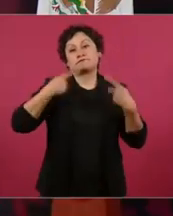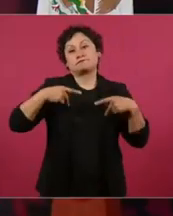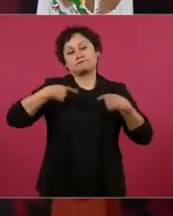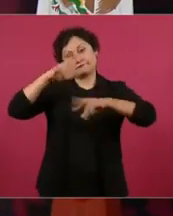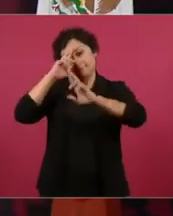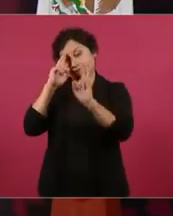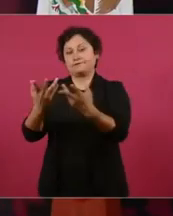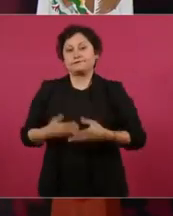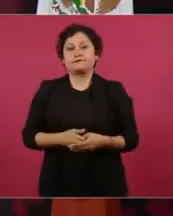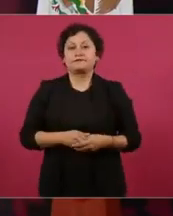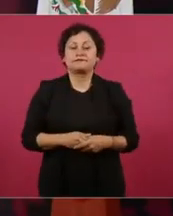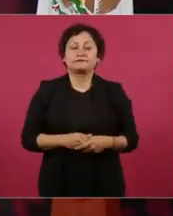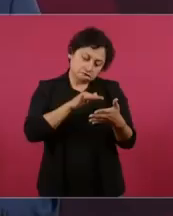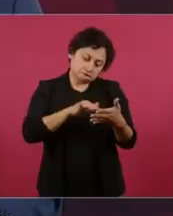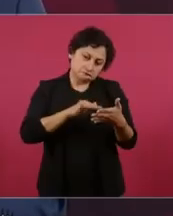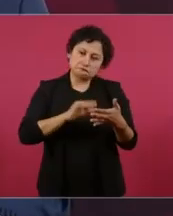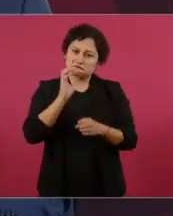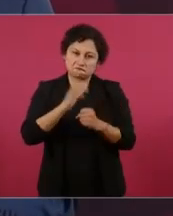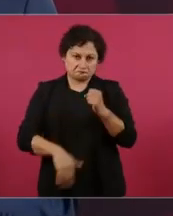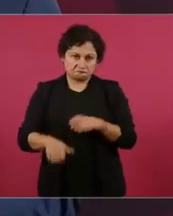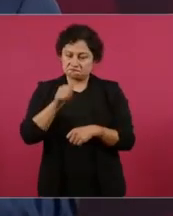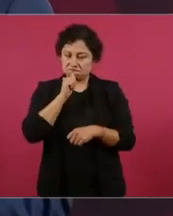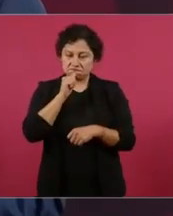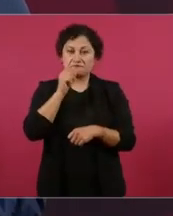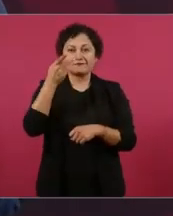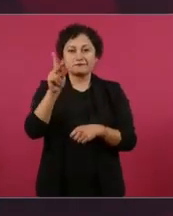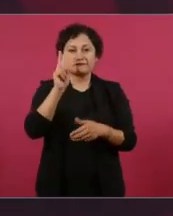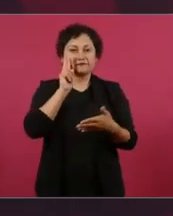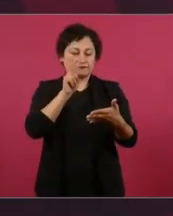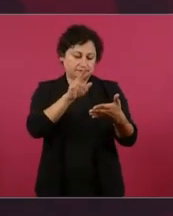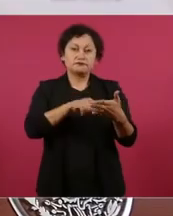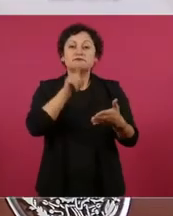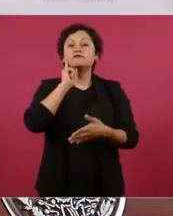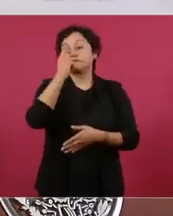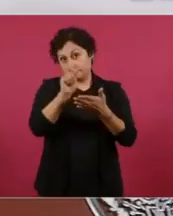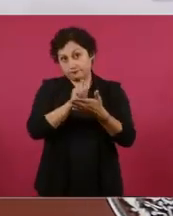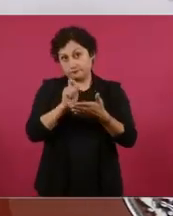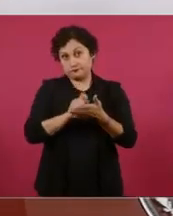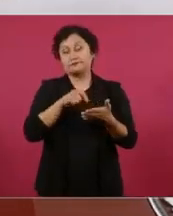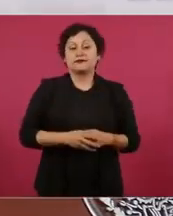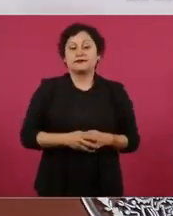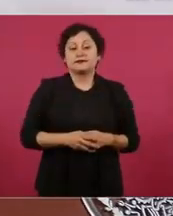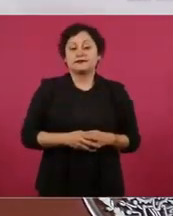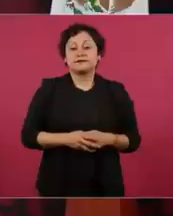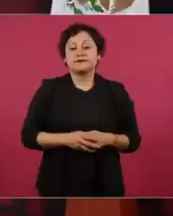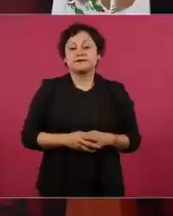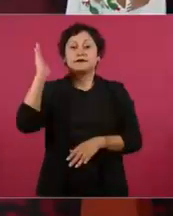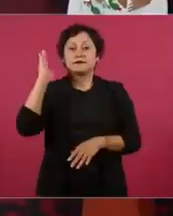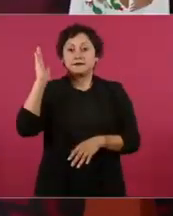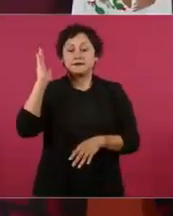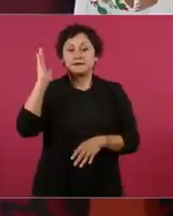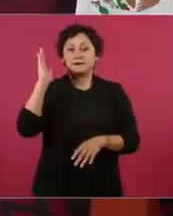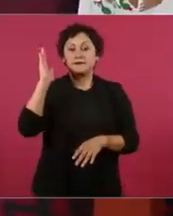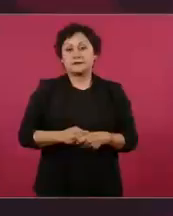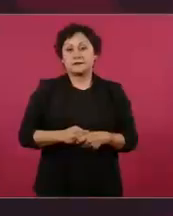Ayer estaba yo viendo un texto de una escritora que decía, se va a ir el presidente